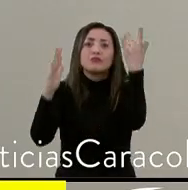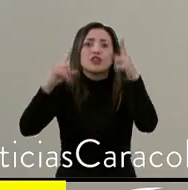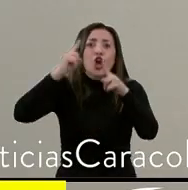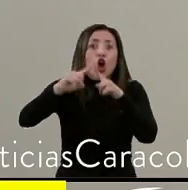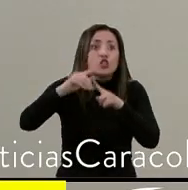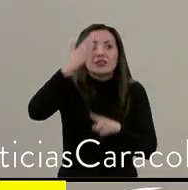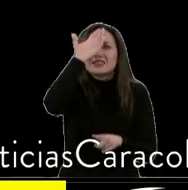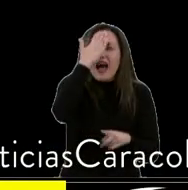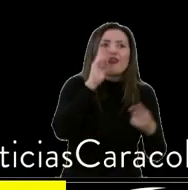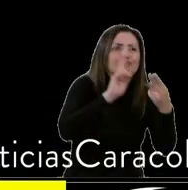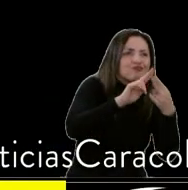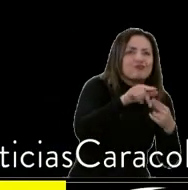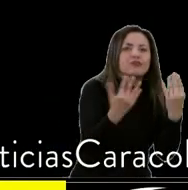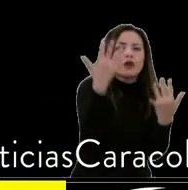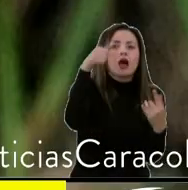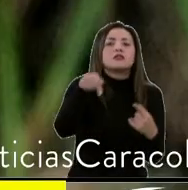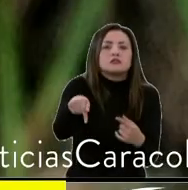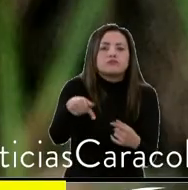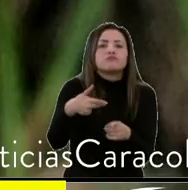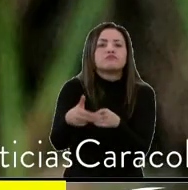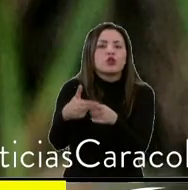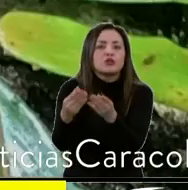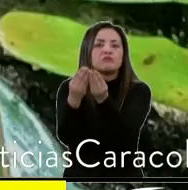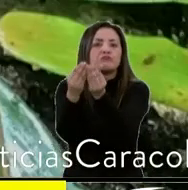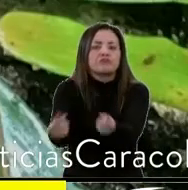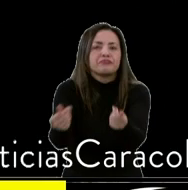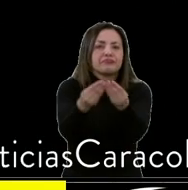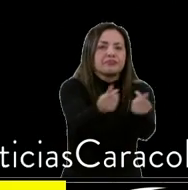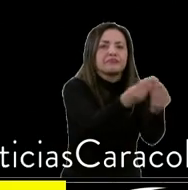Colombia están en riesgo de extinción.